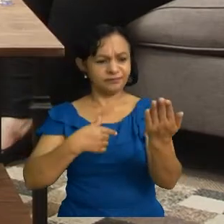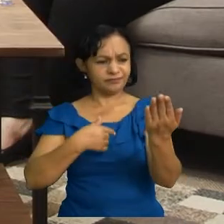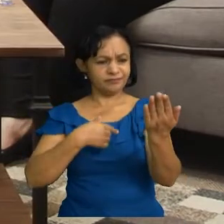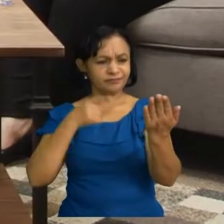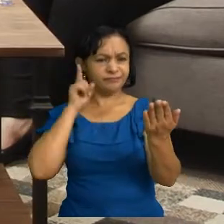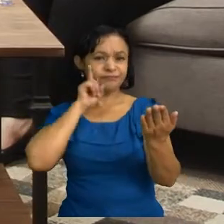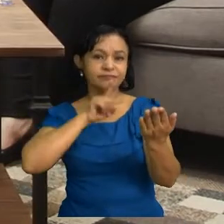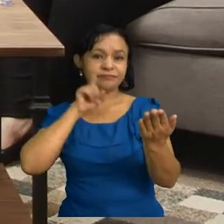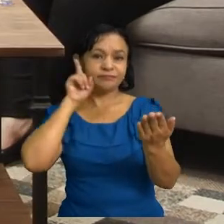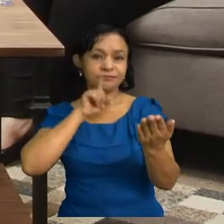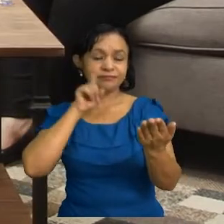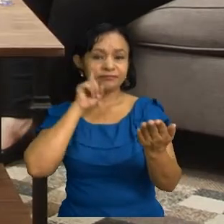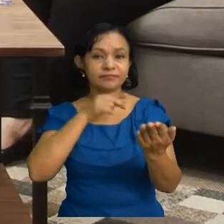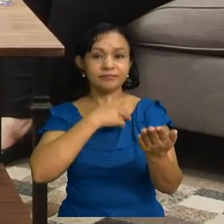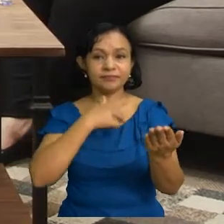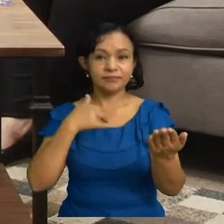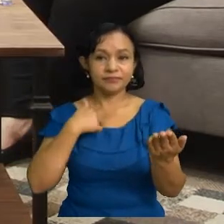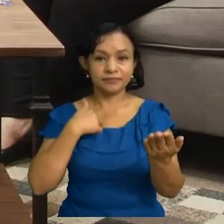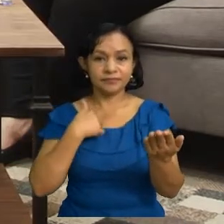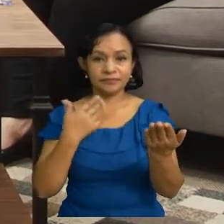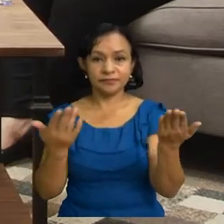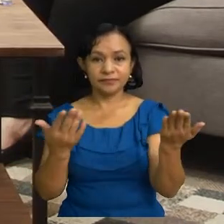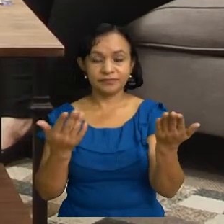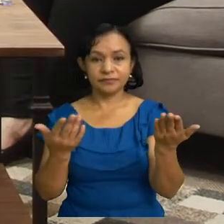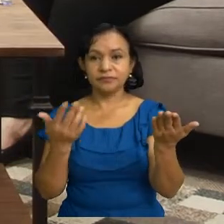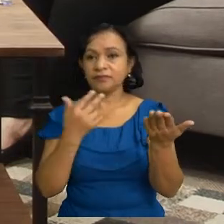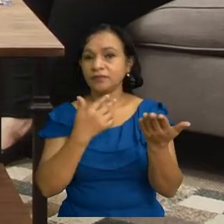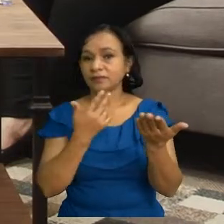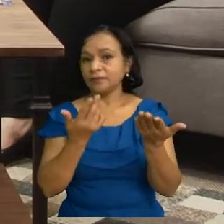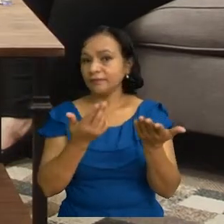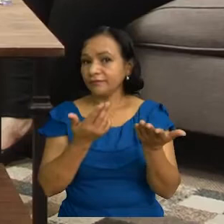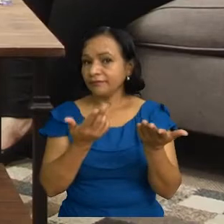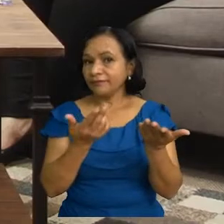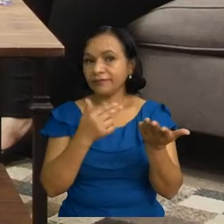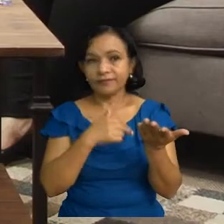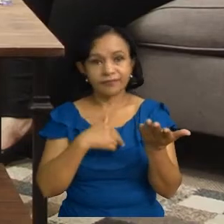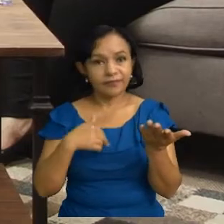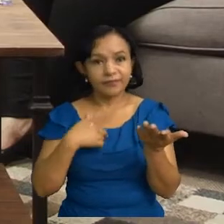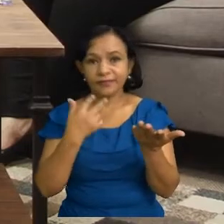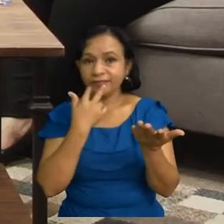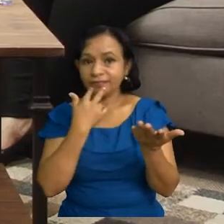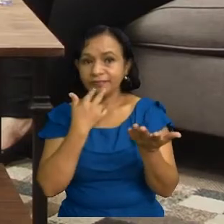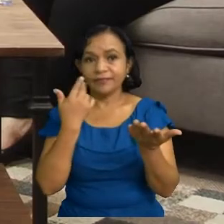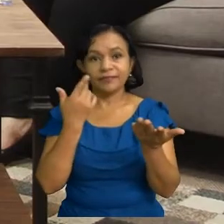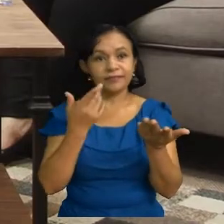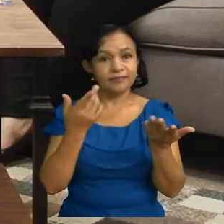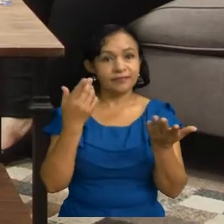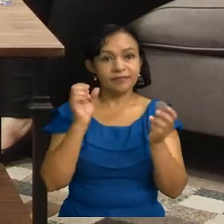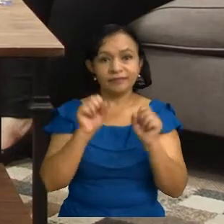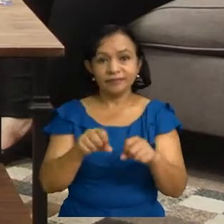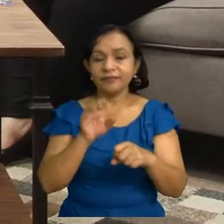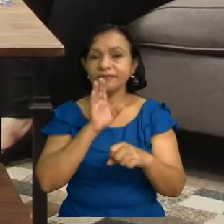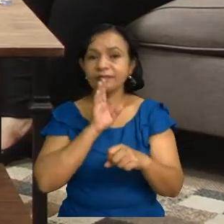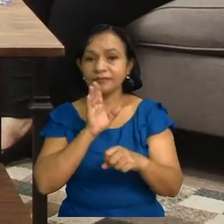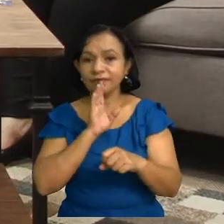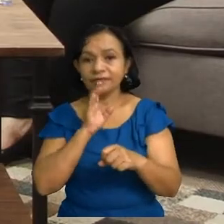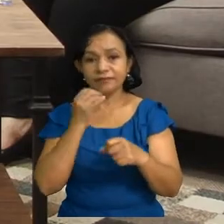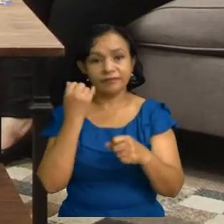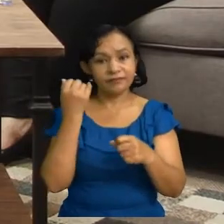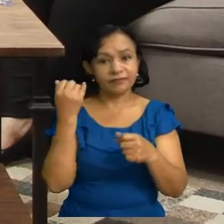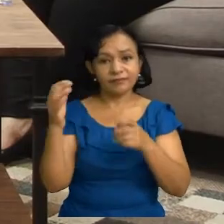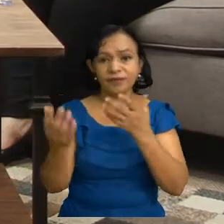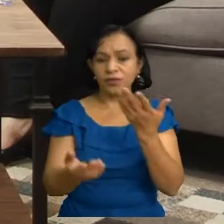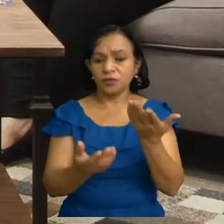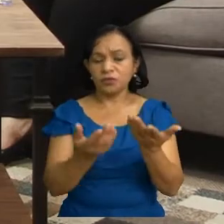como lo hace sino lo que no haces para para tener el derecho de hablar de que si se está dando no un evento